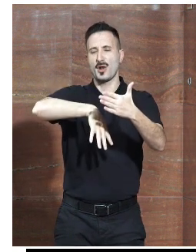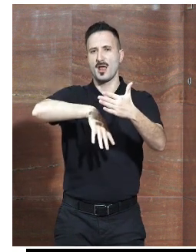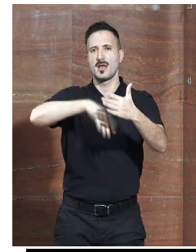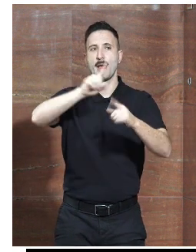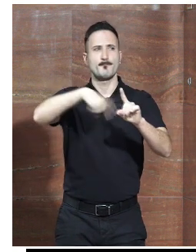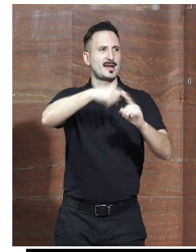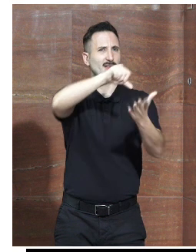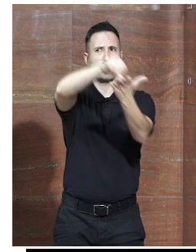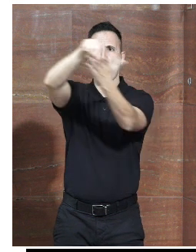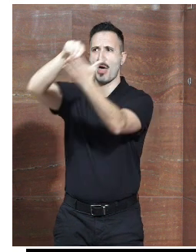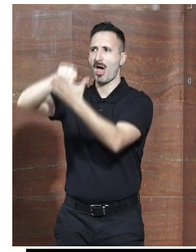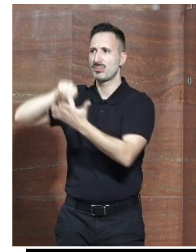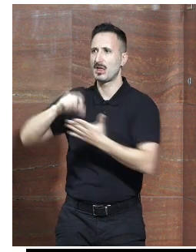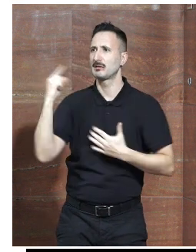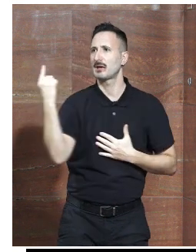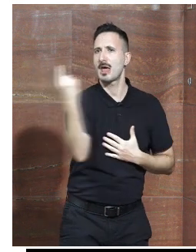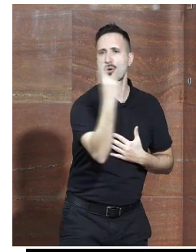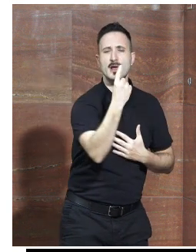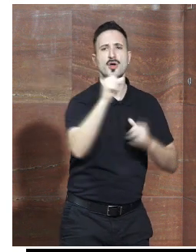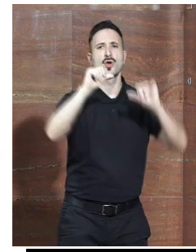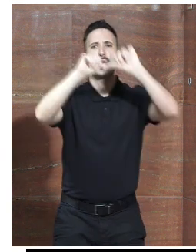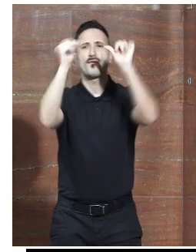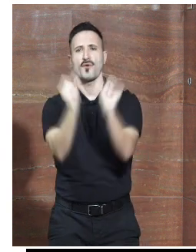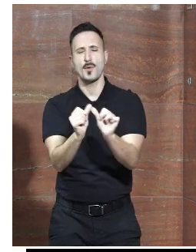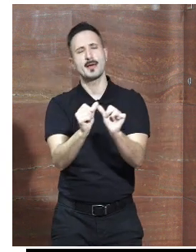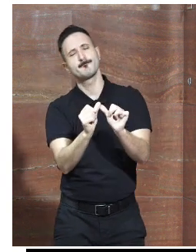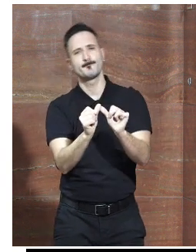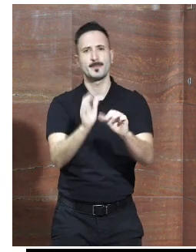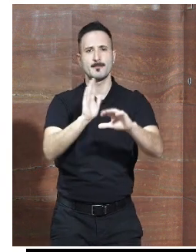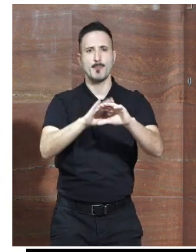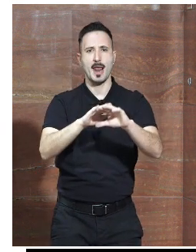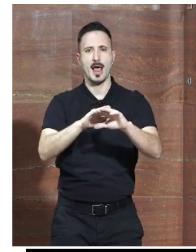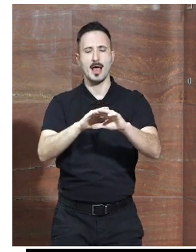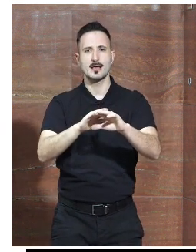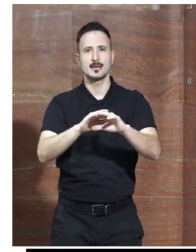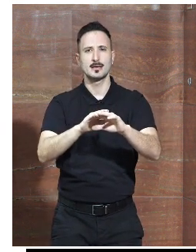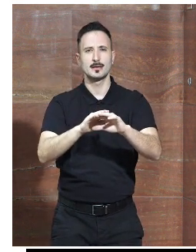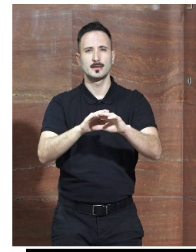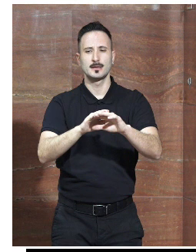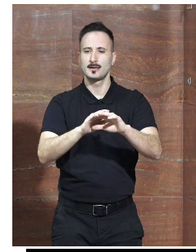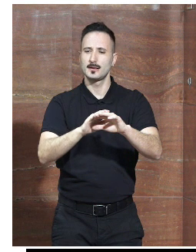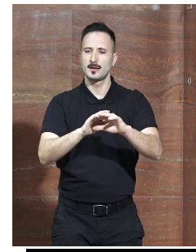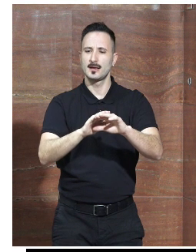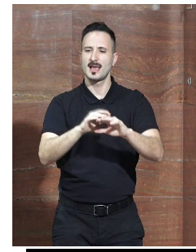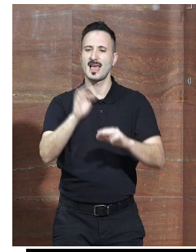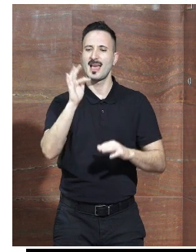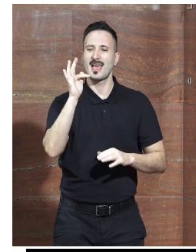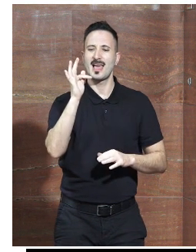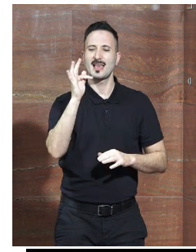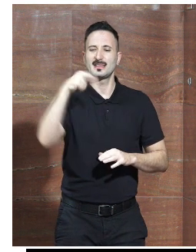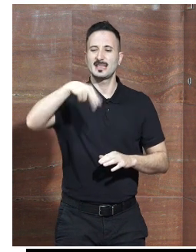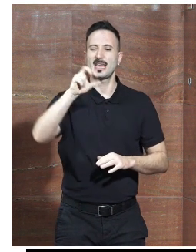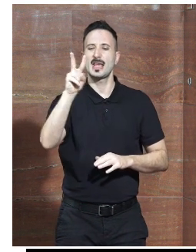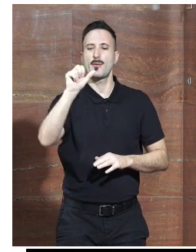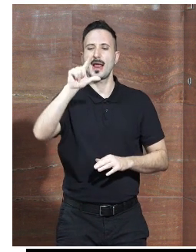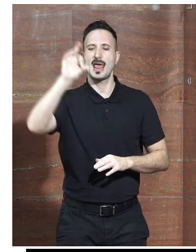ciudad, de gran escala, y poder colocar etiquetas Navilens en todas las marquesinas, que